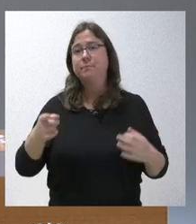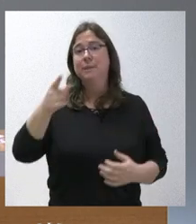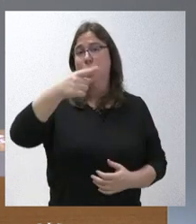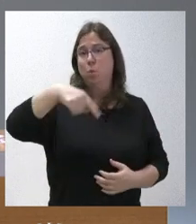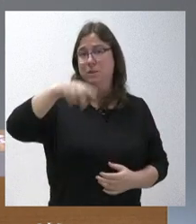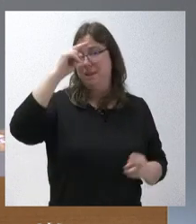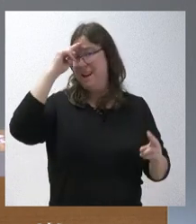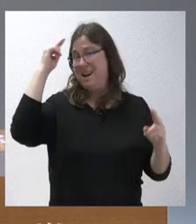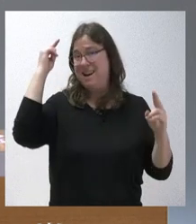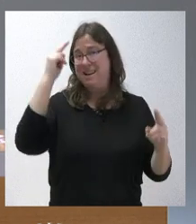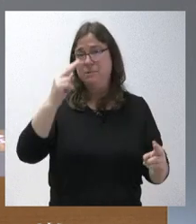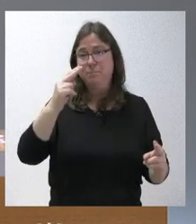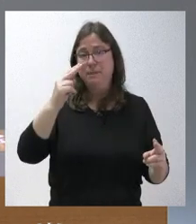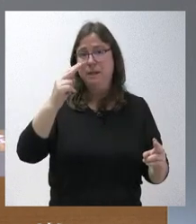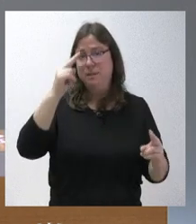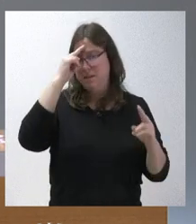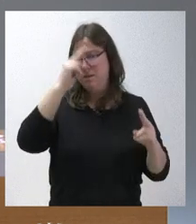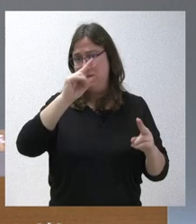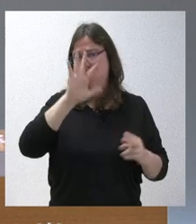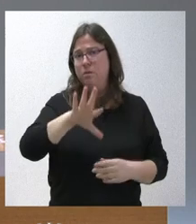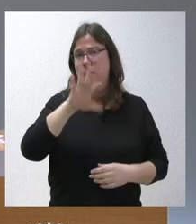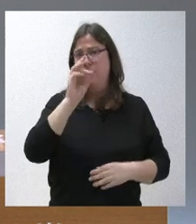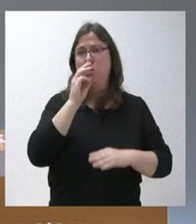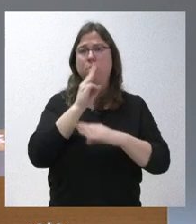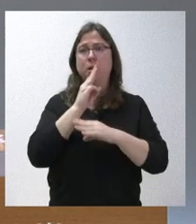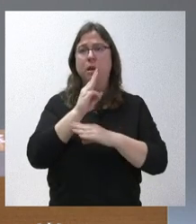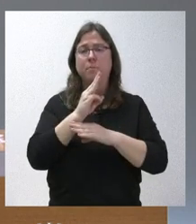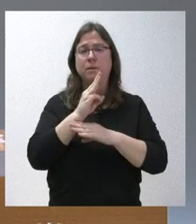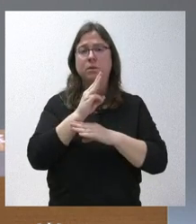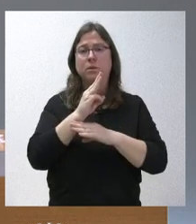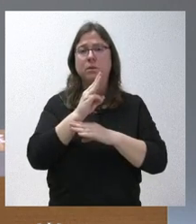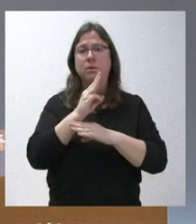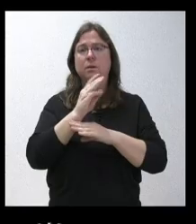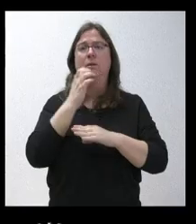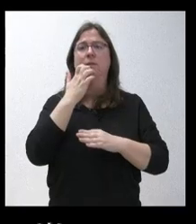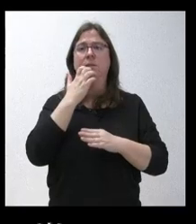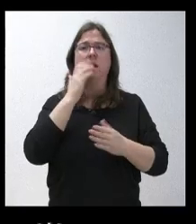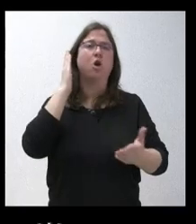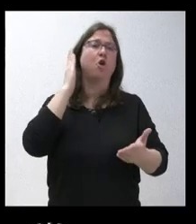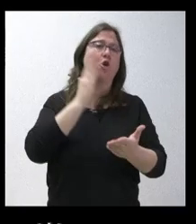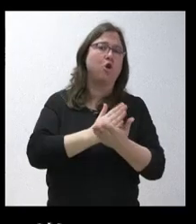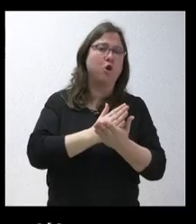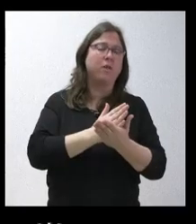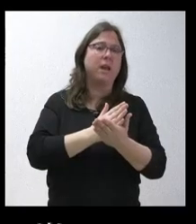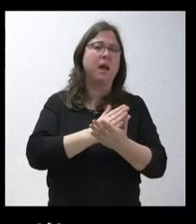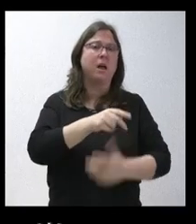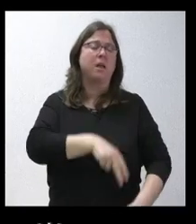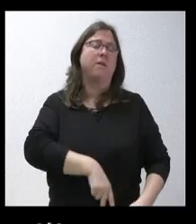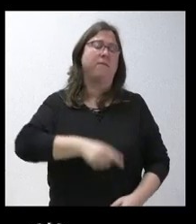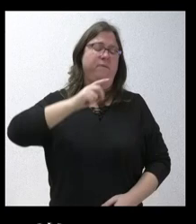respetan la decisión del grupo parlamentario de pronunciarse en la condena de la dictadura